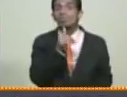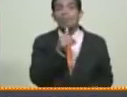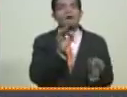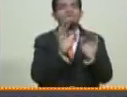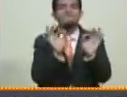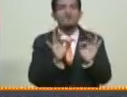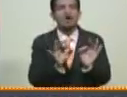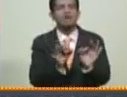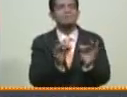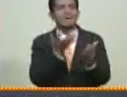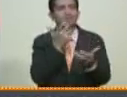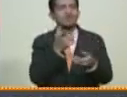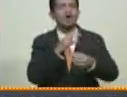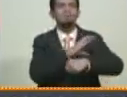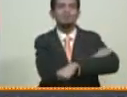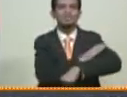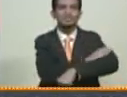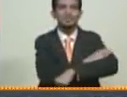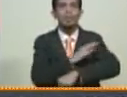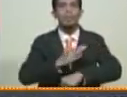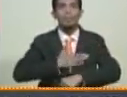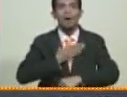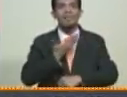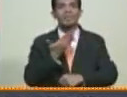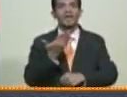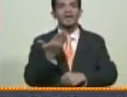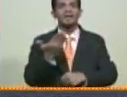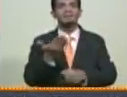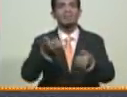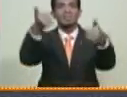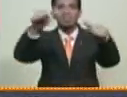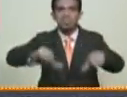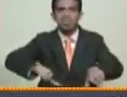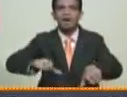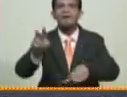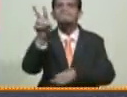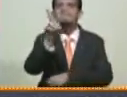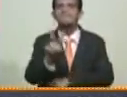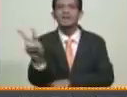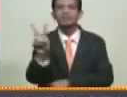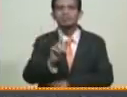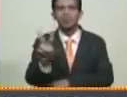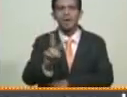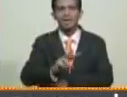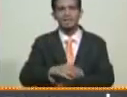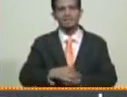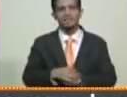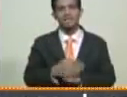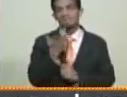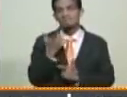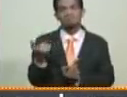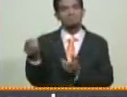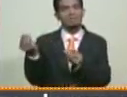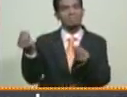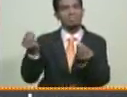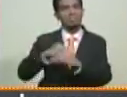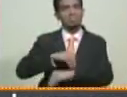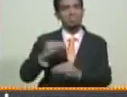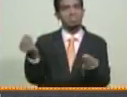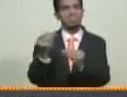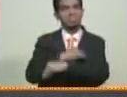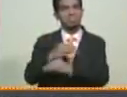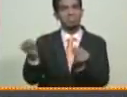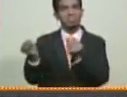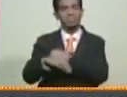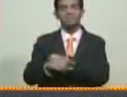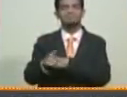manera que la oposición venezolana pueda gobernar este país, ni un solo momento, y menos sin ponerse de acuerdo.